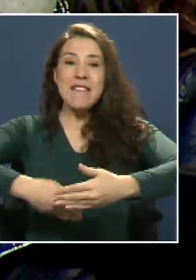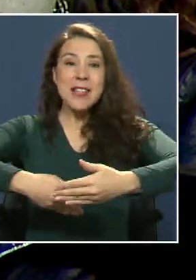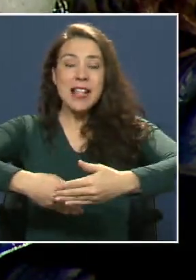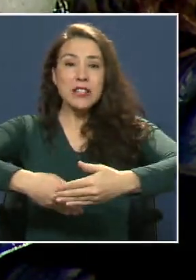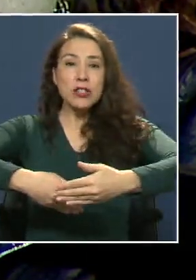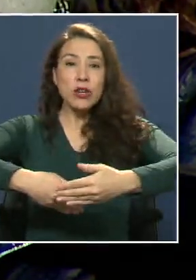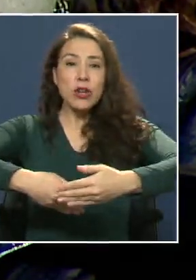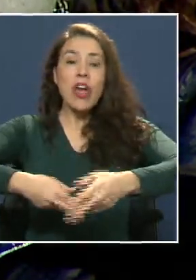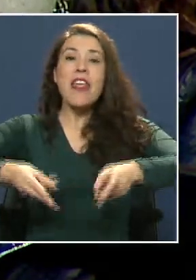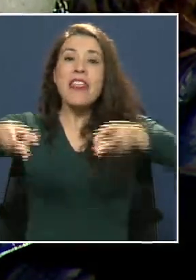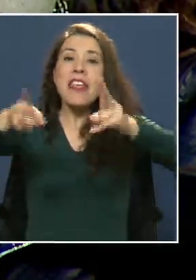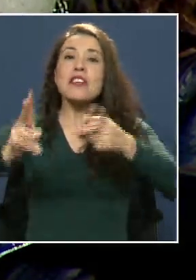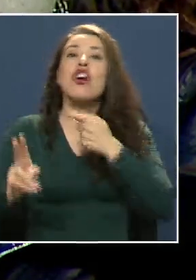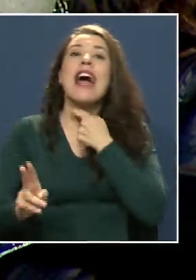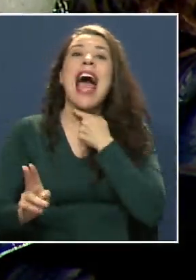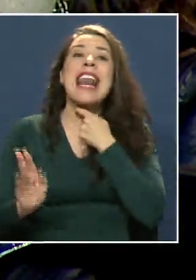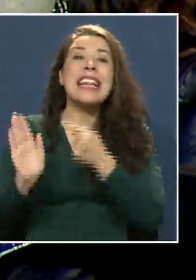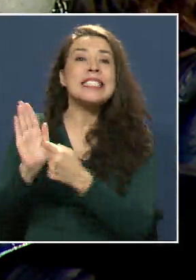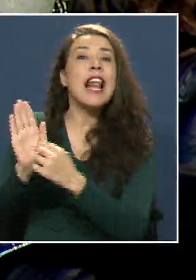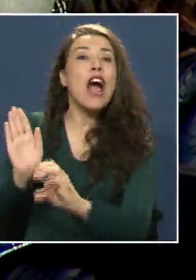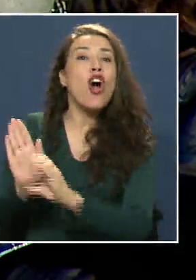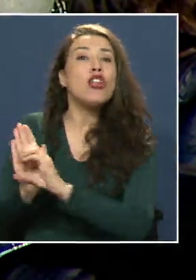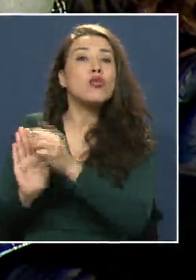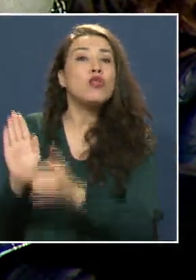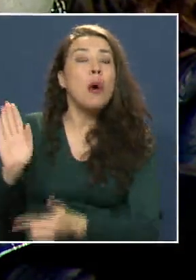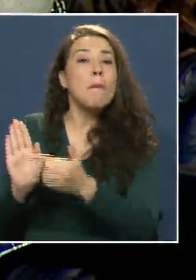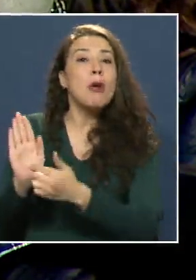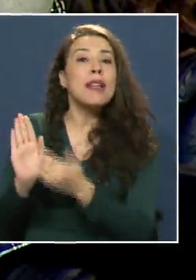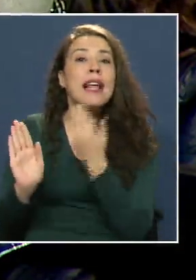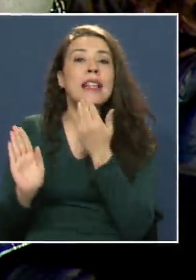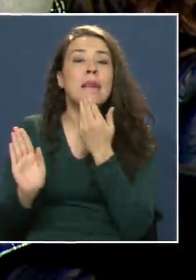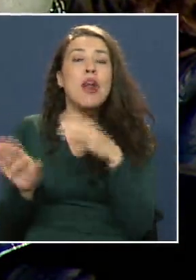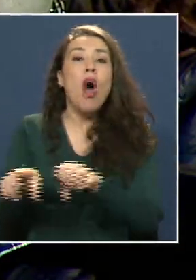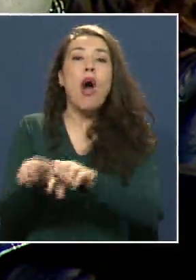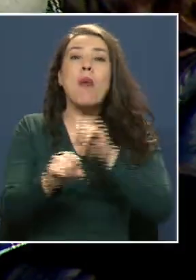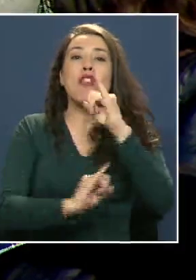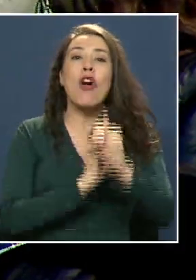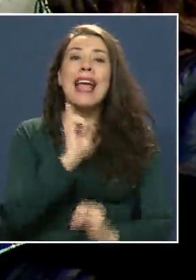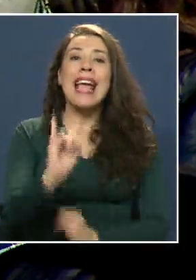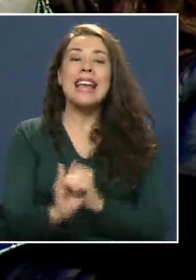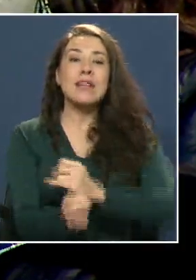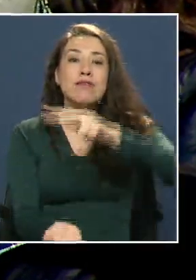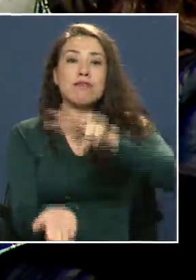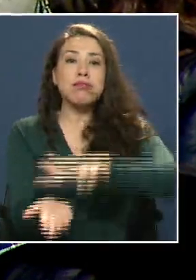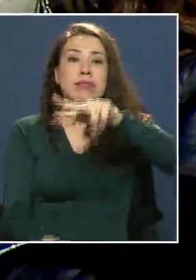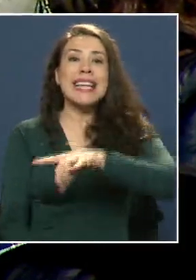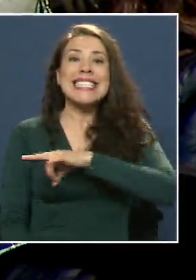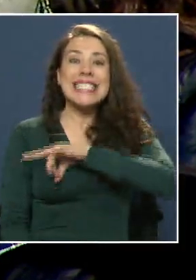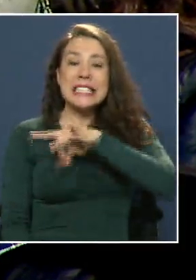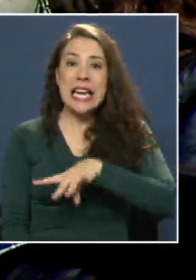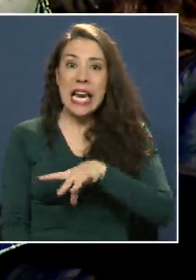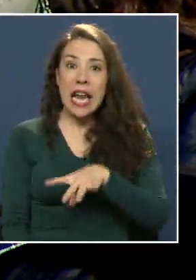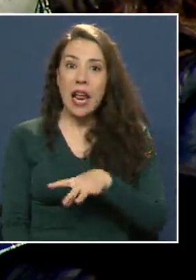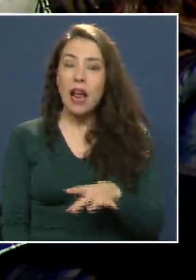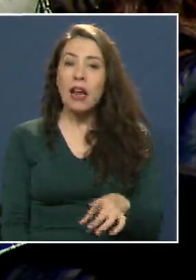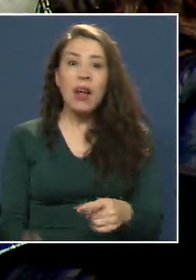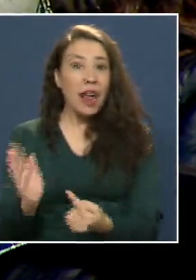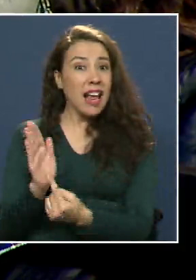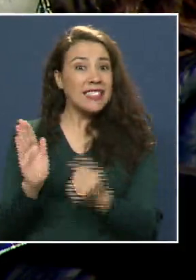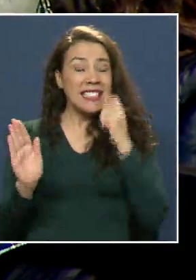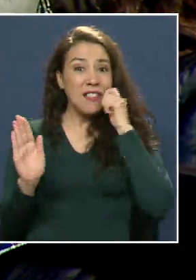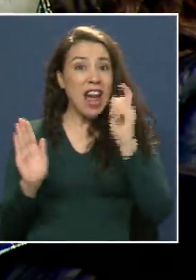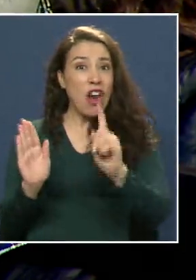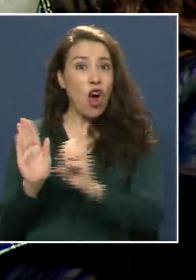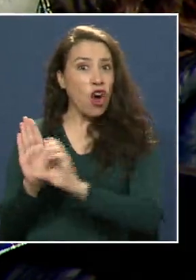cosas, los derechos garantizados por esta Constitución, así como los tratados internacionales ratificados por Chile. No es